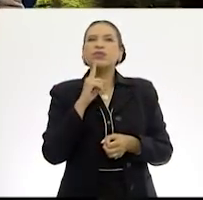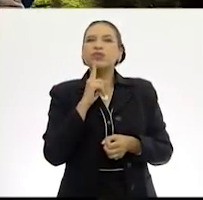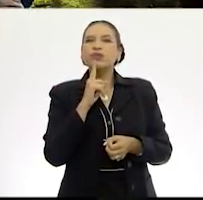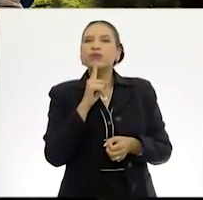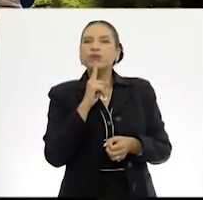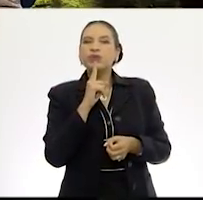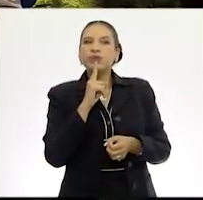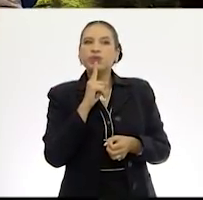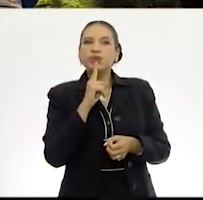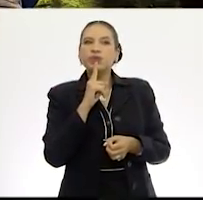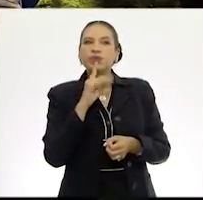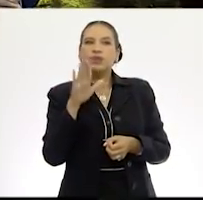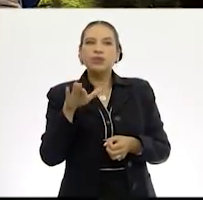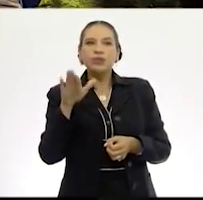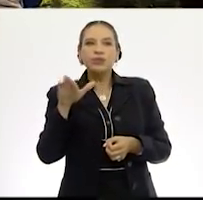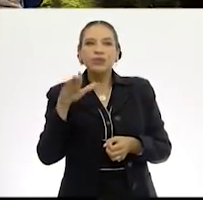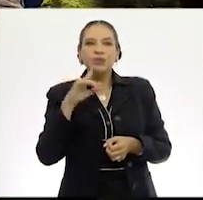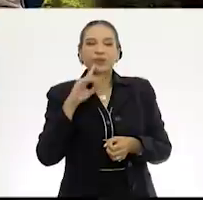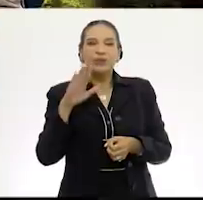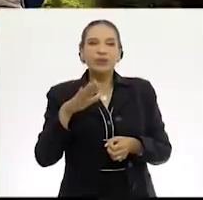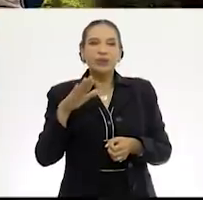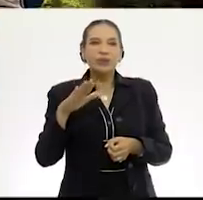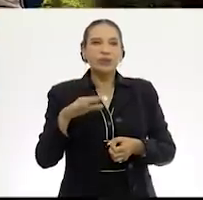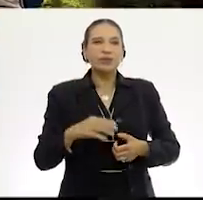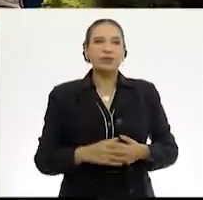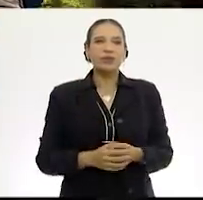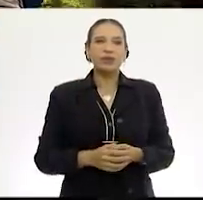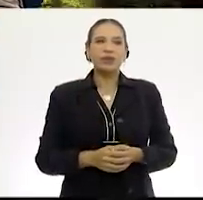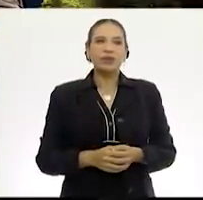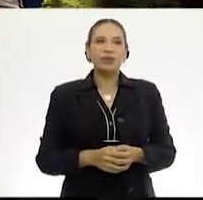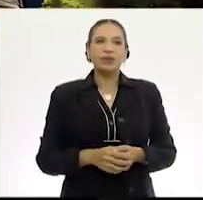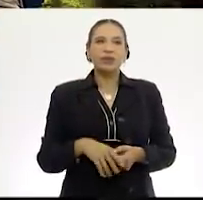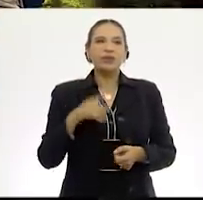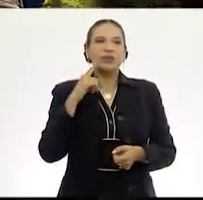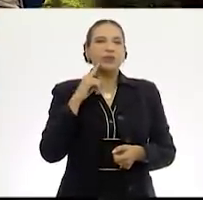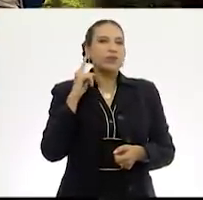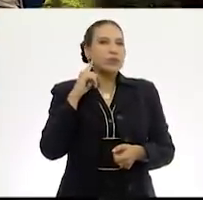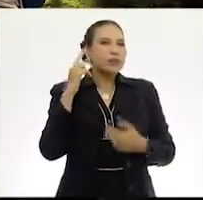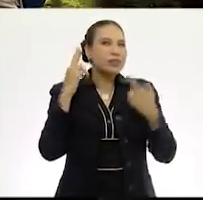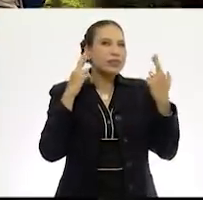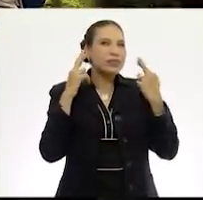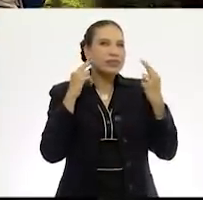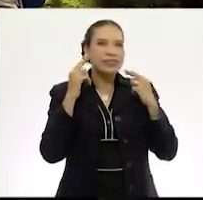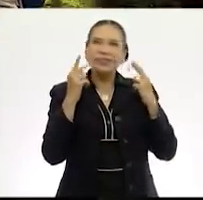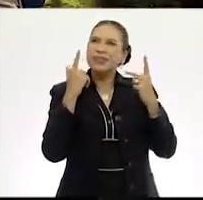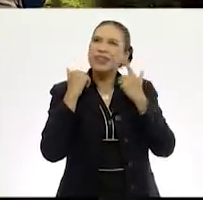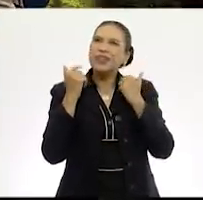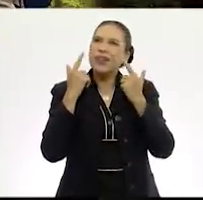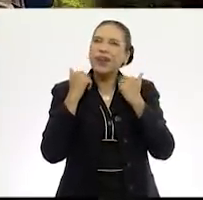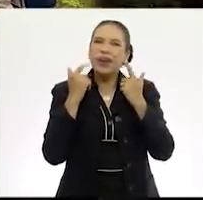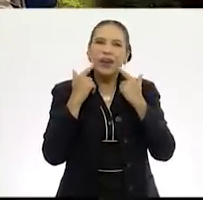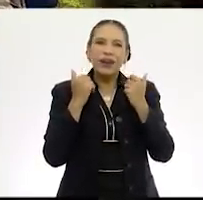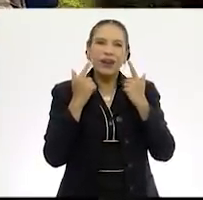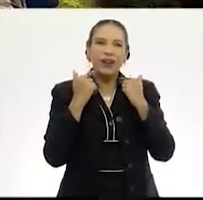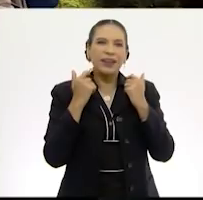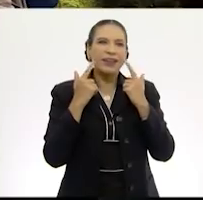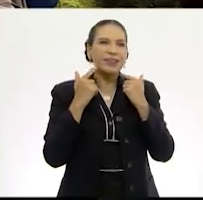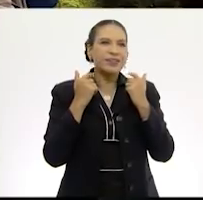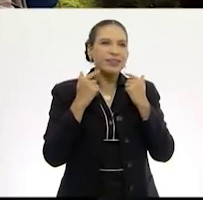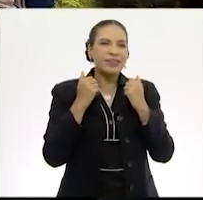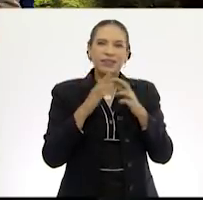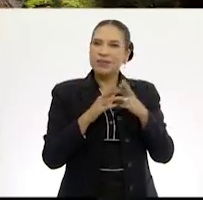Otra vez los chillidos. ¿Quién está llorando? ¿Alguien dijo que